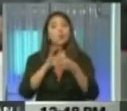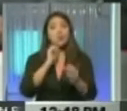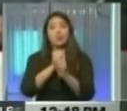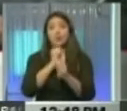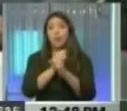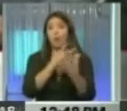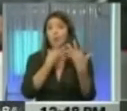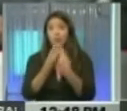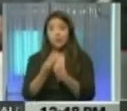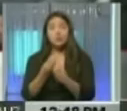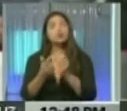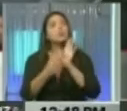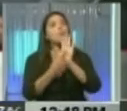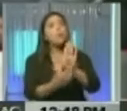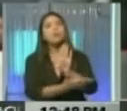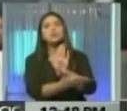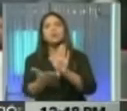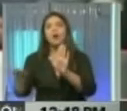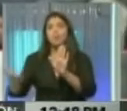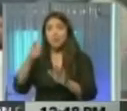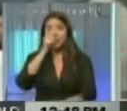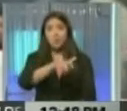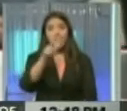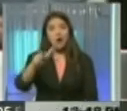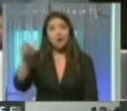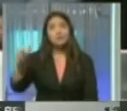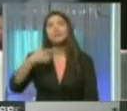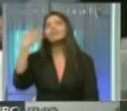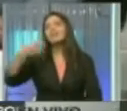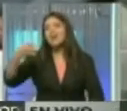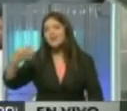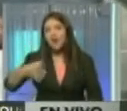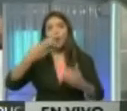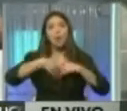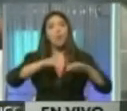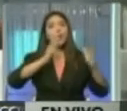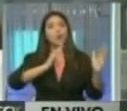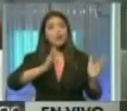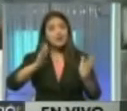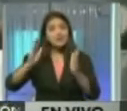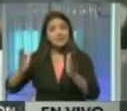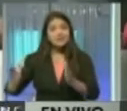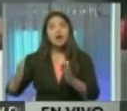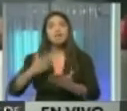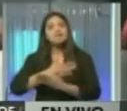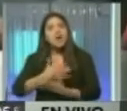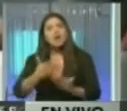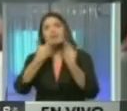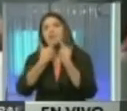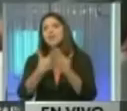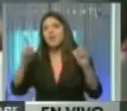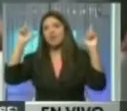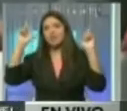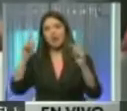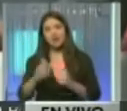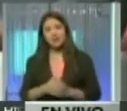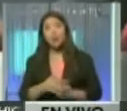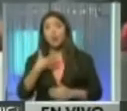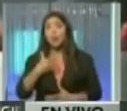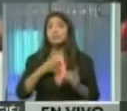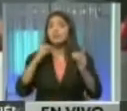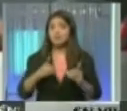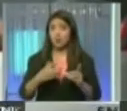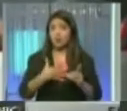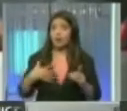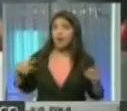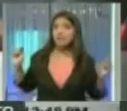todos. Estamos mostrando al pueblo de verdad, organizado, con vocación libertaria, con decisión a